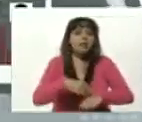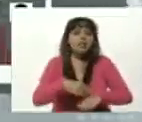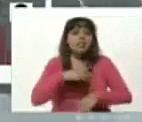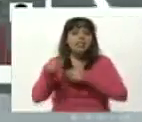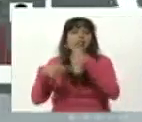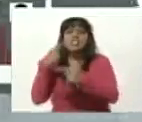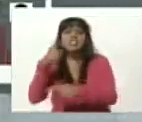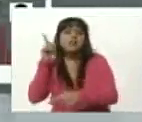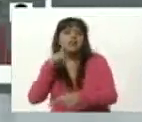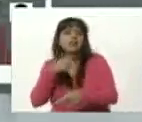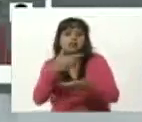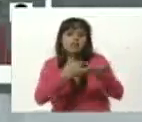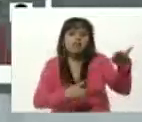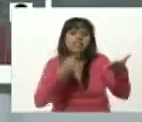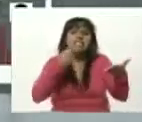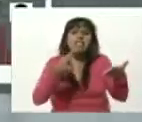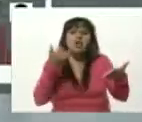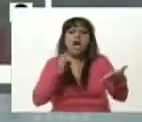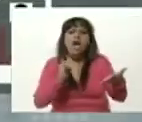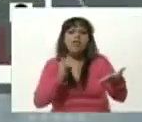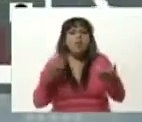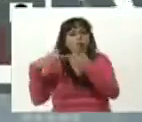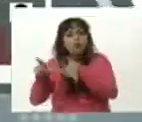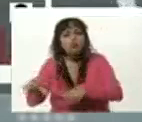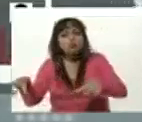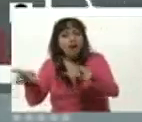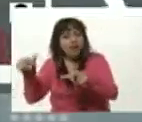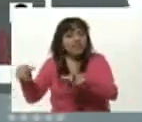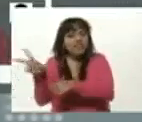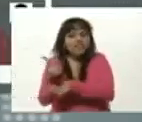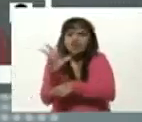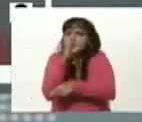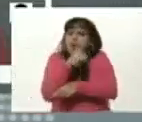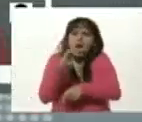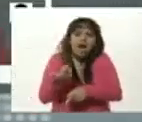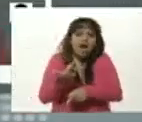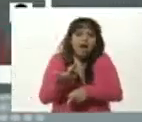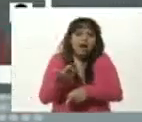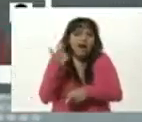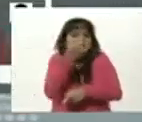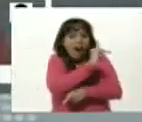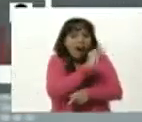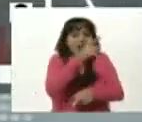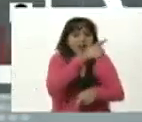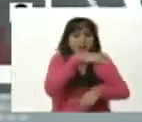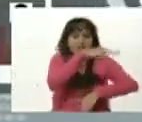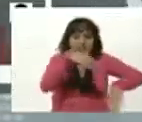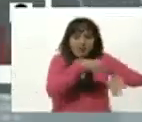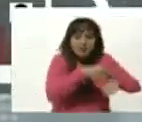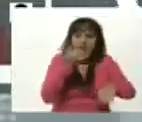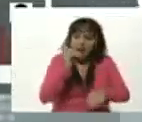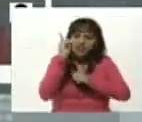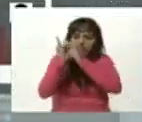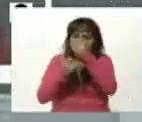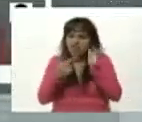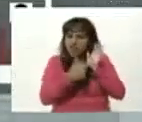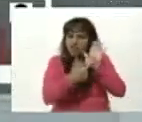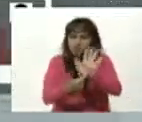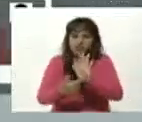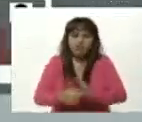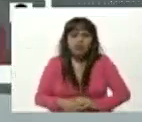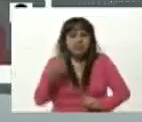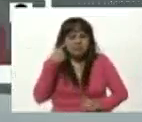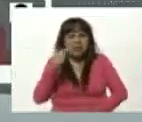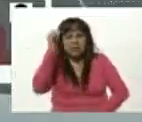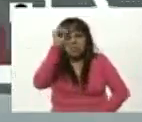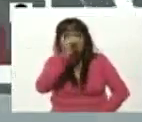falso diciendo que estaba en Barcelona y no, estaba en Miami. Después llegó, están las imágenes, llegó, creo que fue